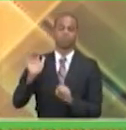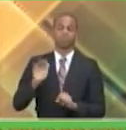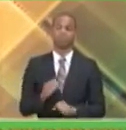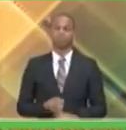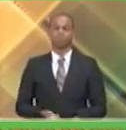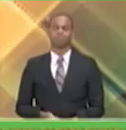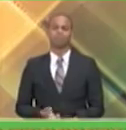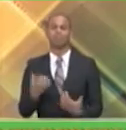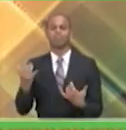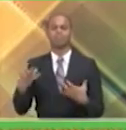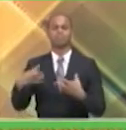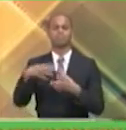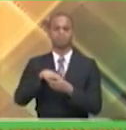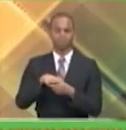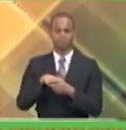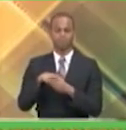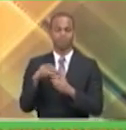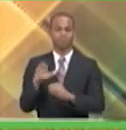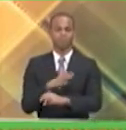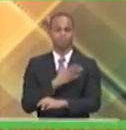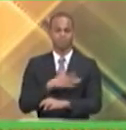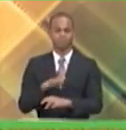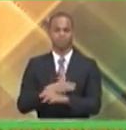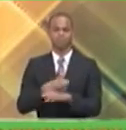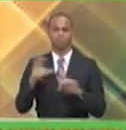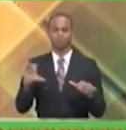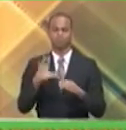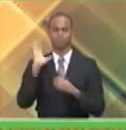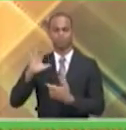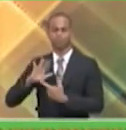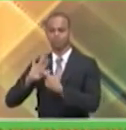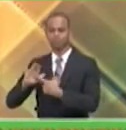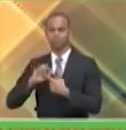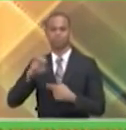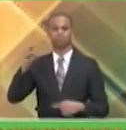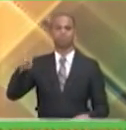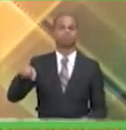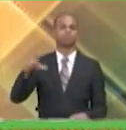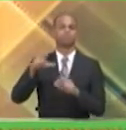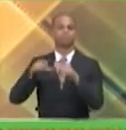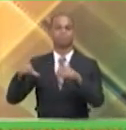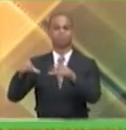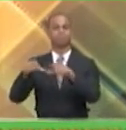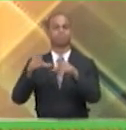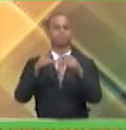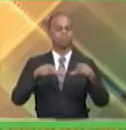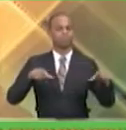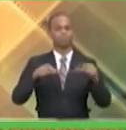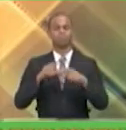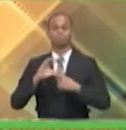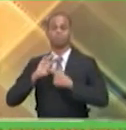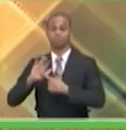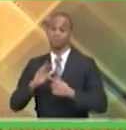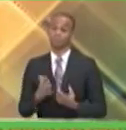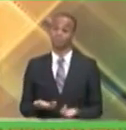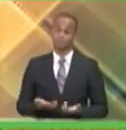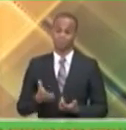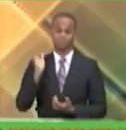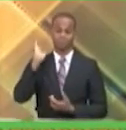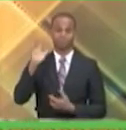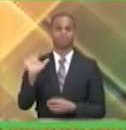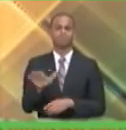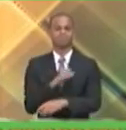se integra a lo que es la banda, que van a estar presentándose en diferentes lugares y todas esas cosas, y claro, de ahí va a